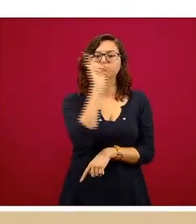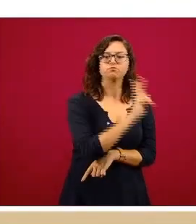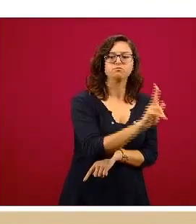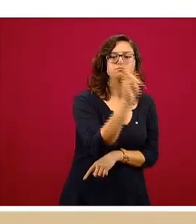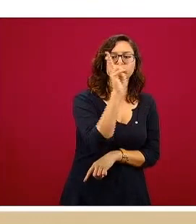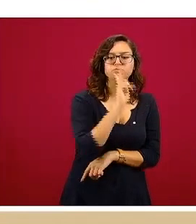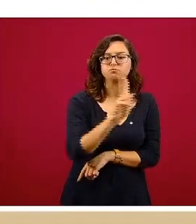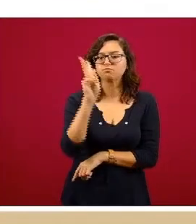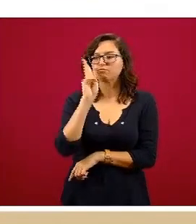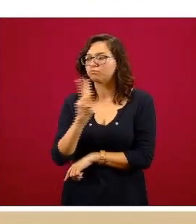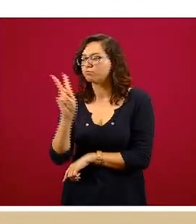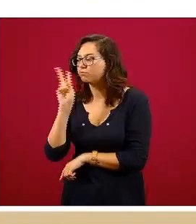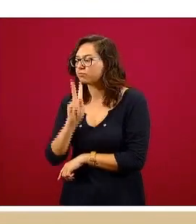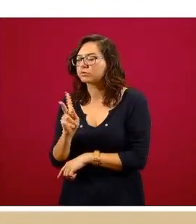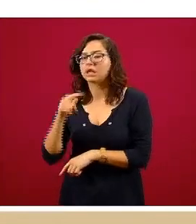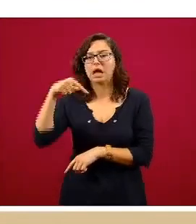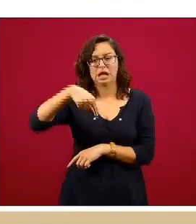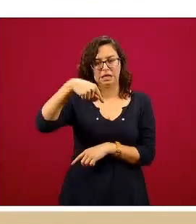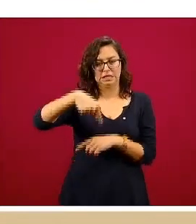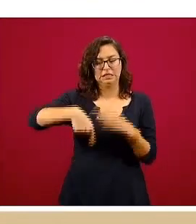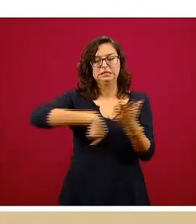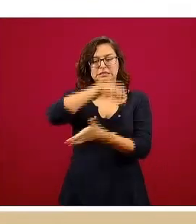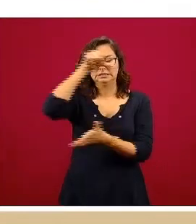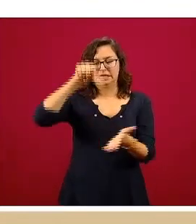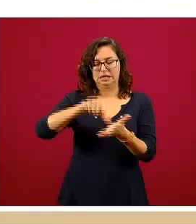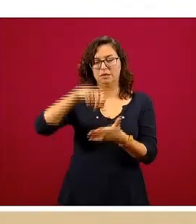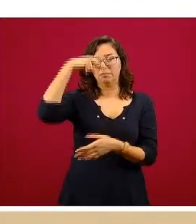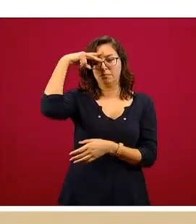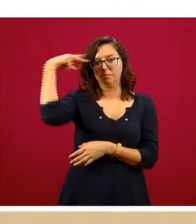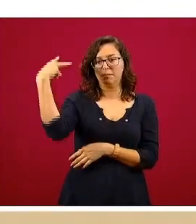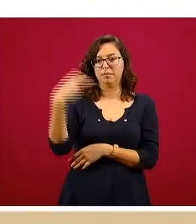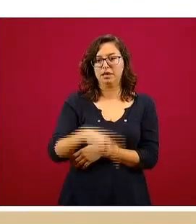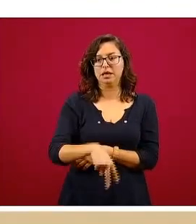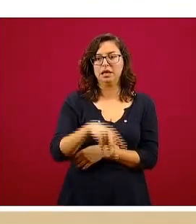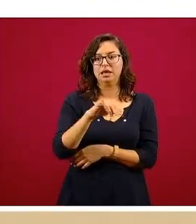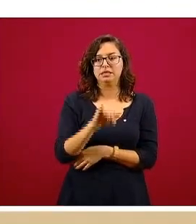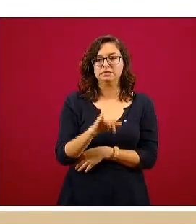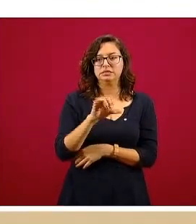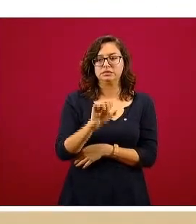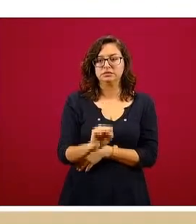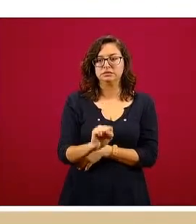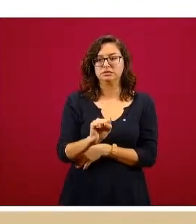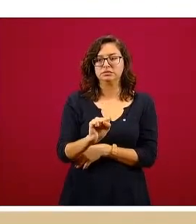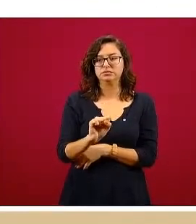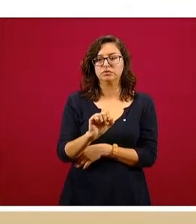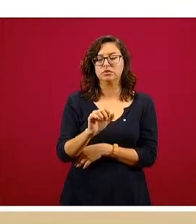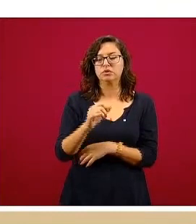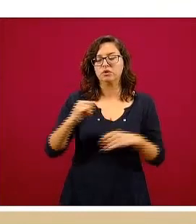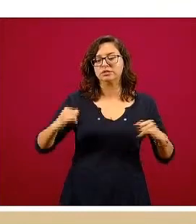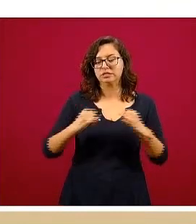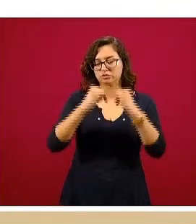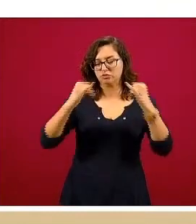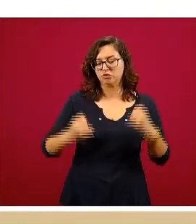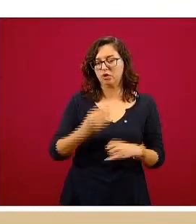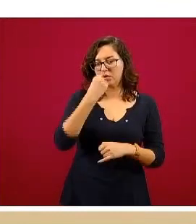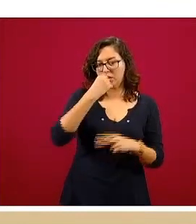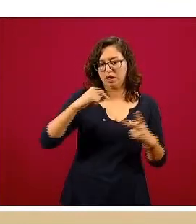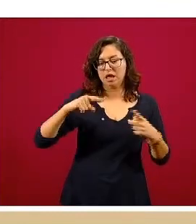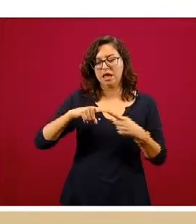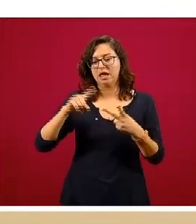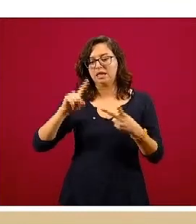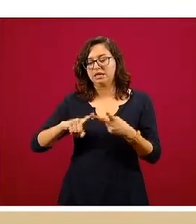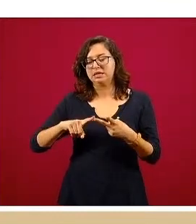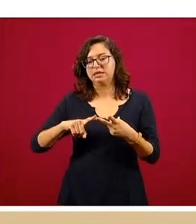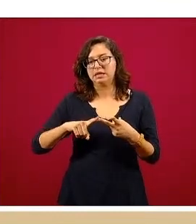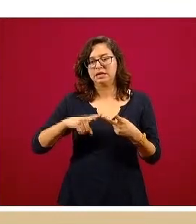de centros aquí en México, el Instituto Nacional de Ciencias Médicas y Nutrición, el Instituto Nacional de Enfermedades